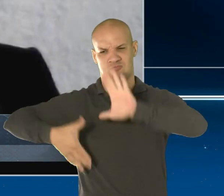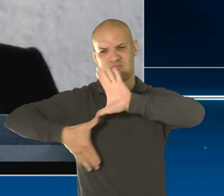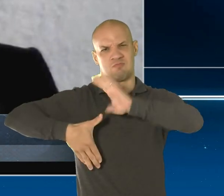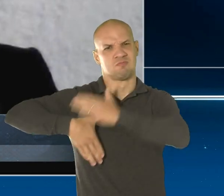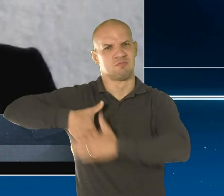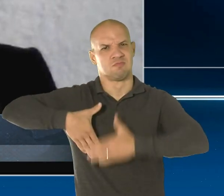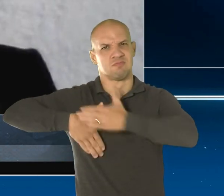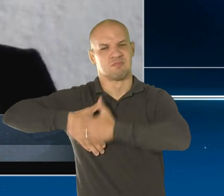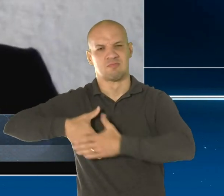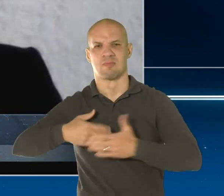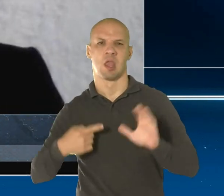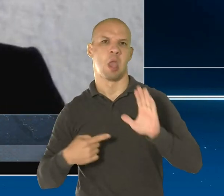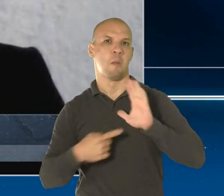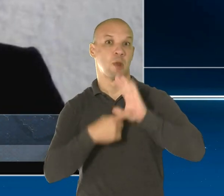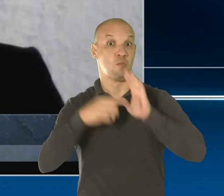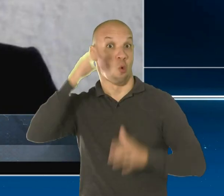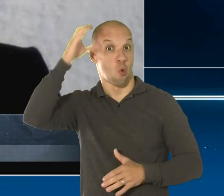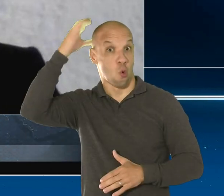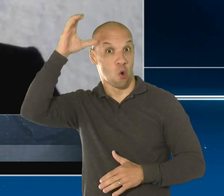por ejemplo, Colombia.